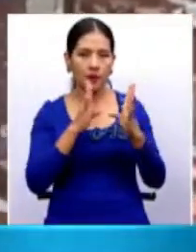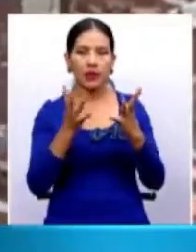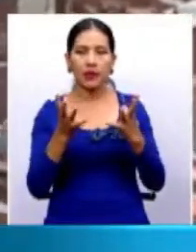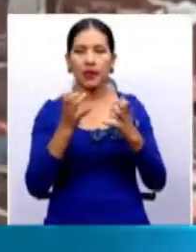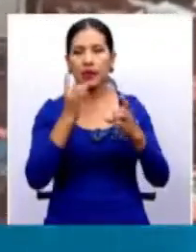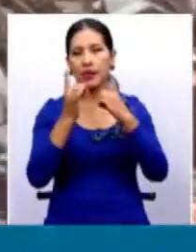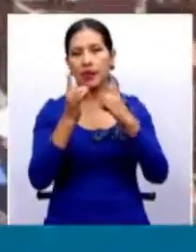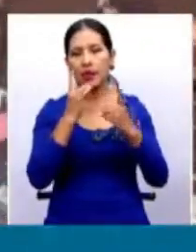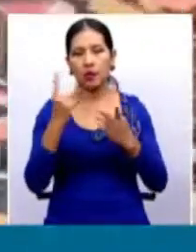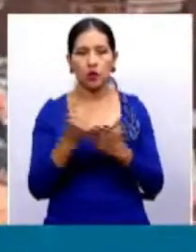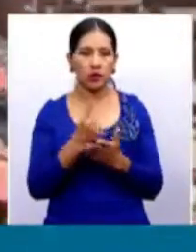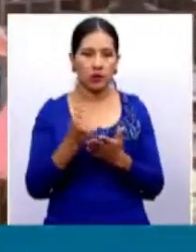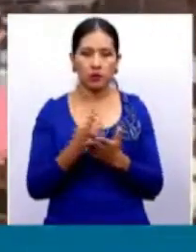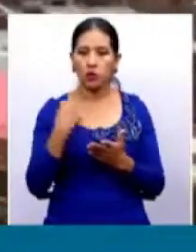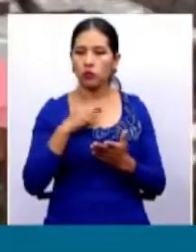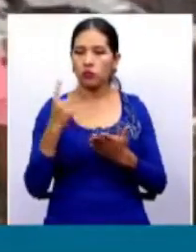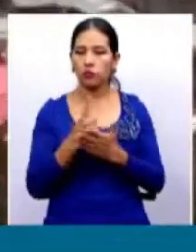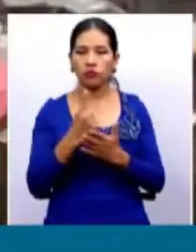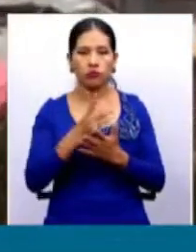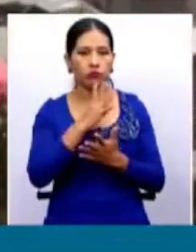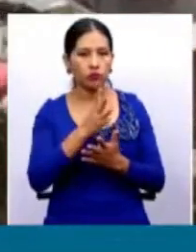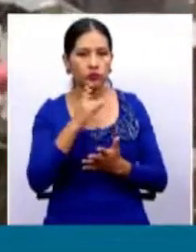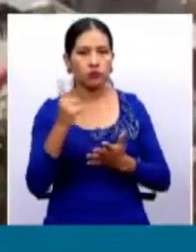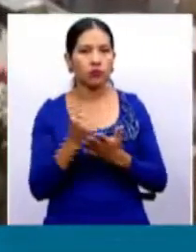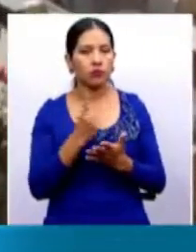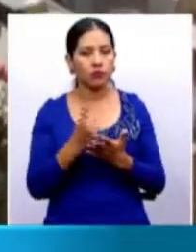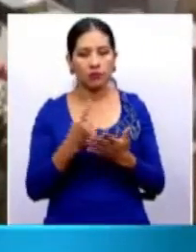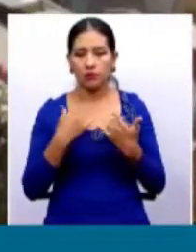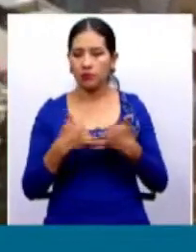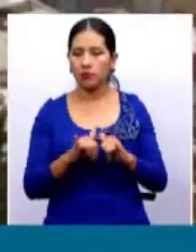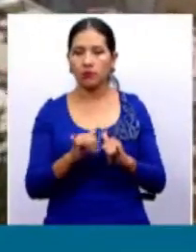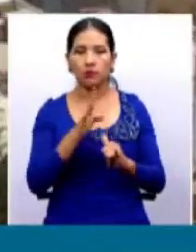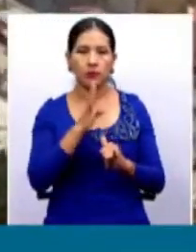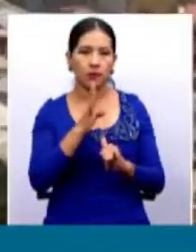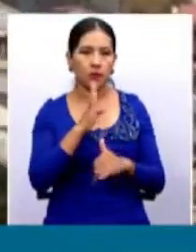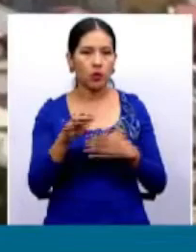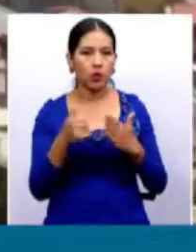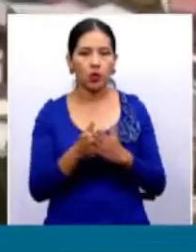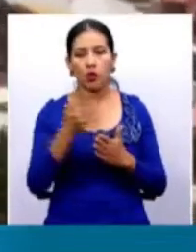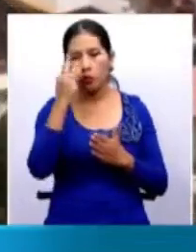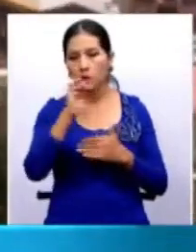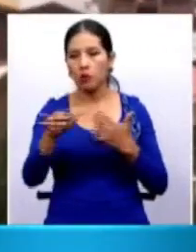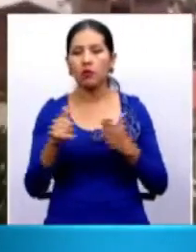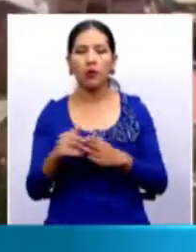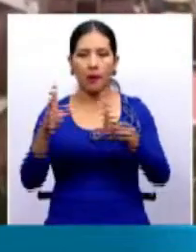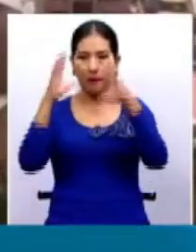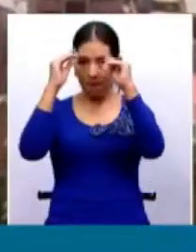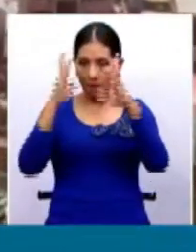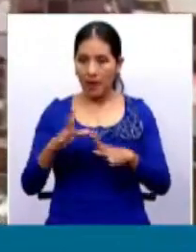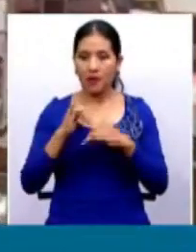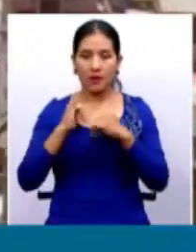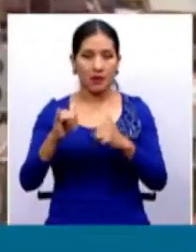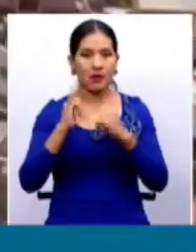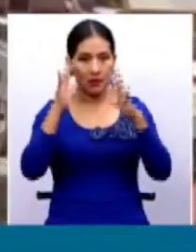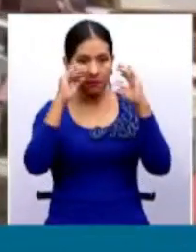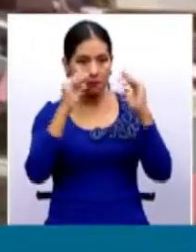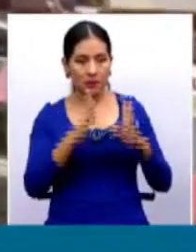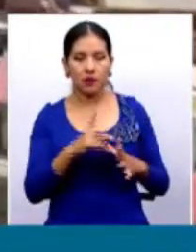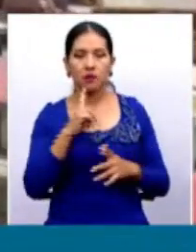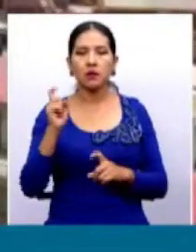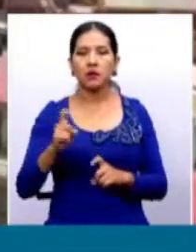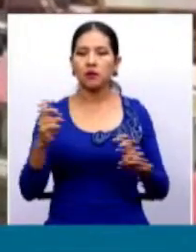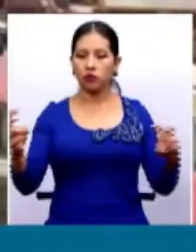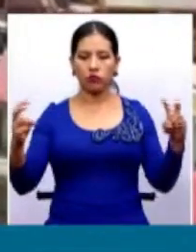y siempre lo hemos expresado y lo seguimos expresando para que los colegas maestros urbanos se sienten